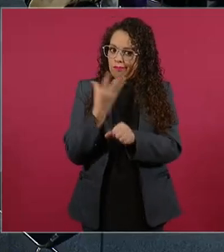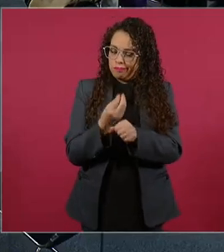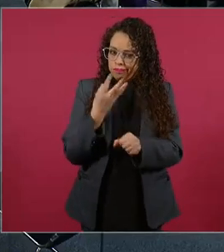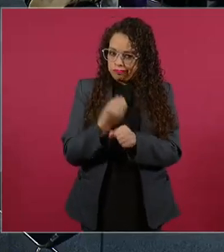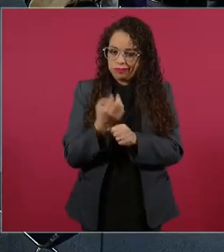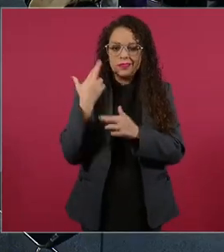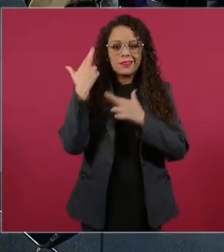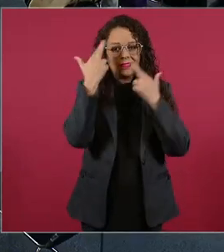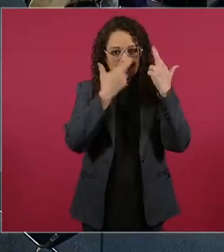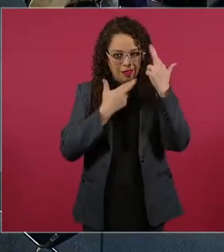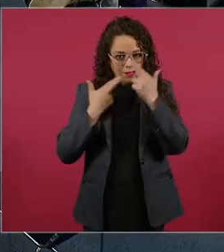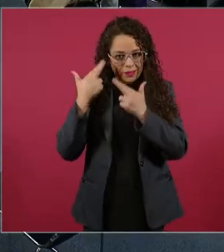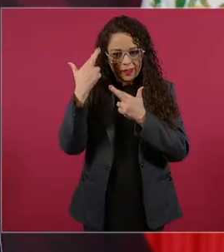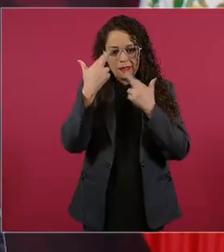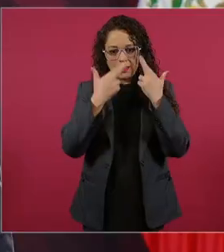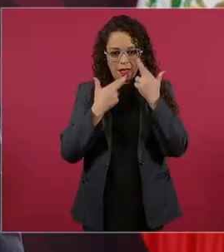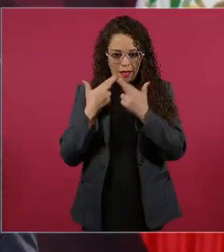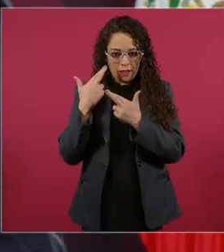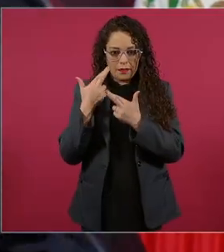afortunadamente también